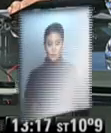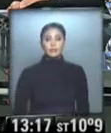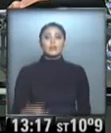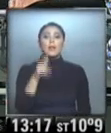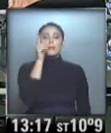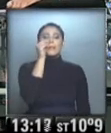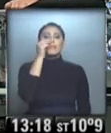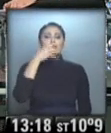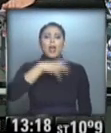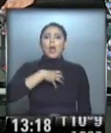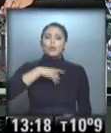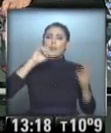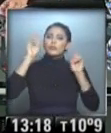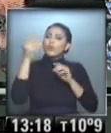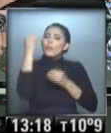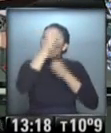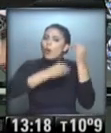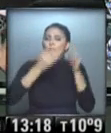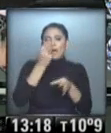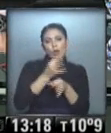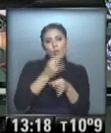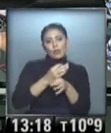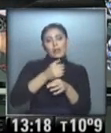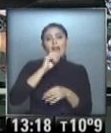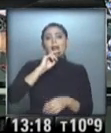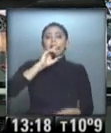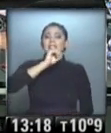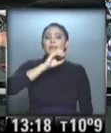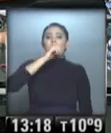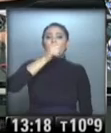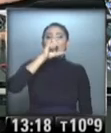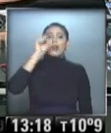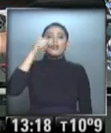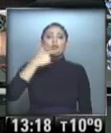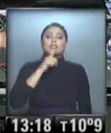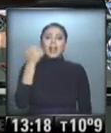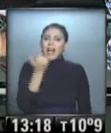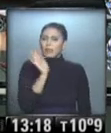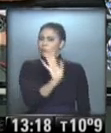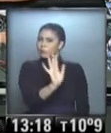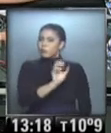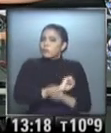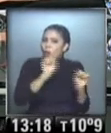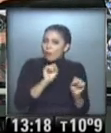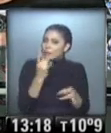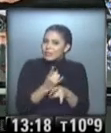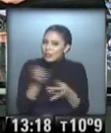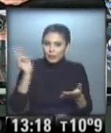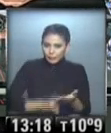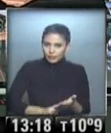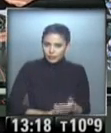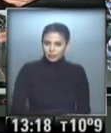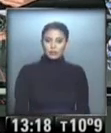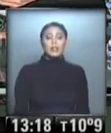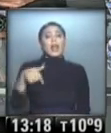Papás, alumnos y docentes preocupados en el colegio Mariano Acosta por todas las amenazas de bomba que hay con mucha recurrencia. Indudablemente.